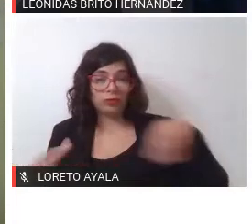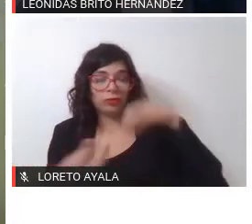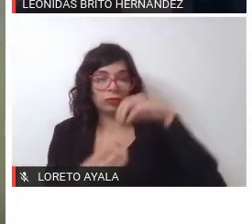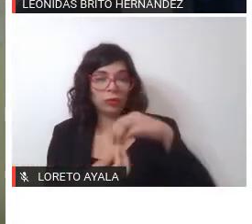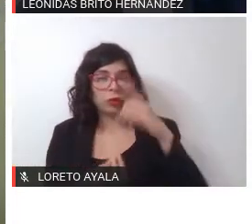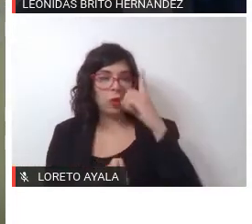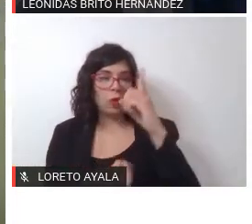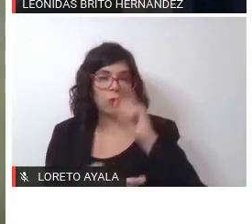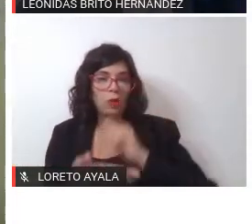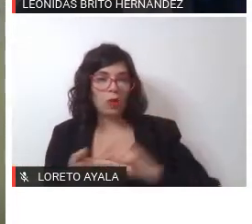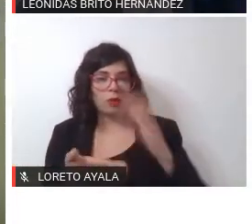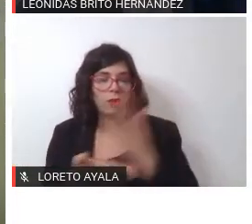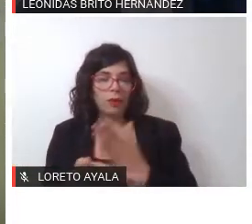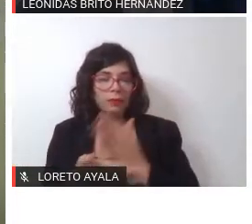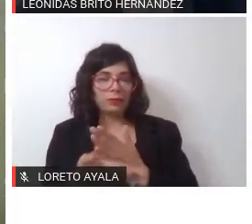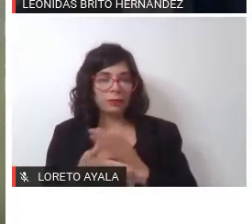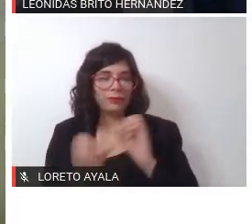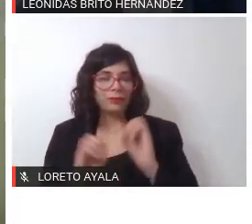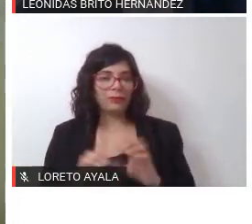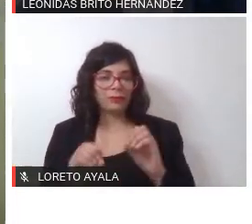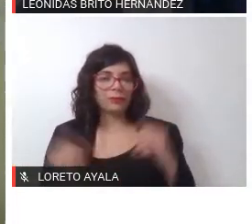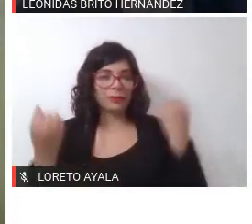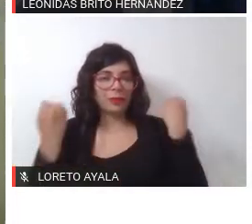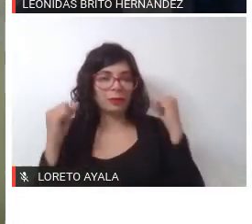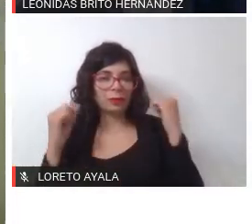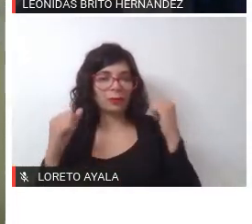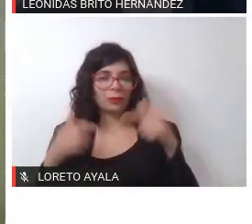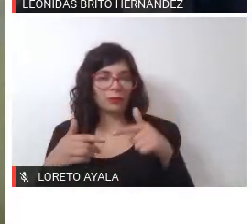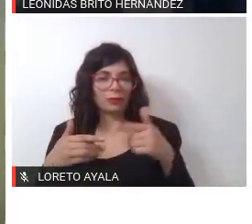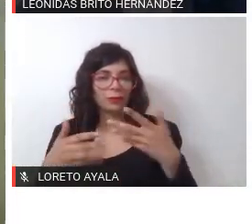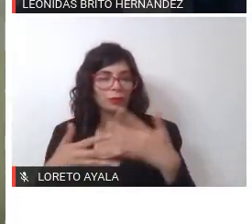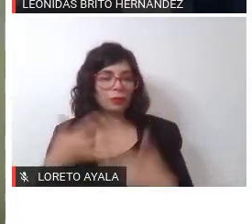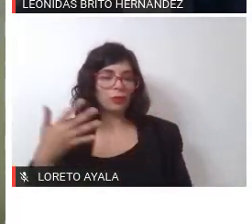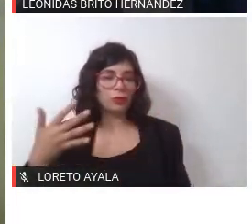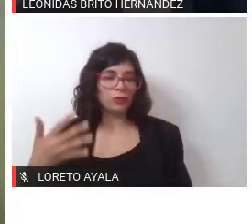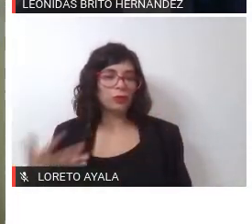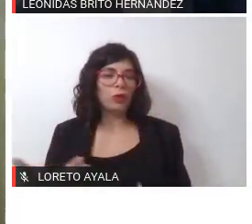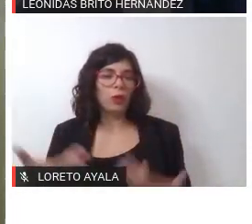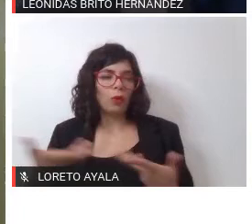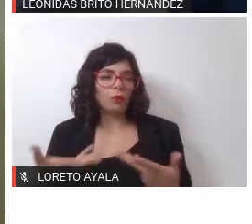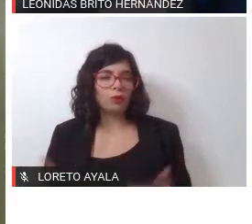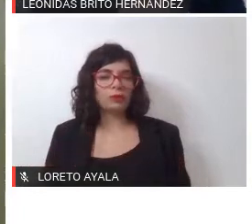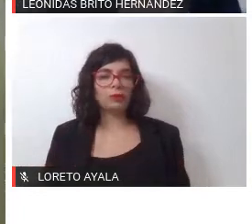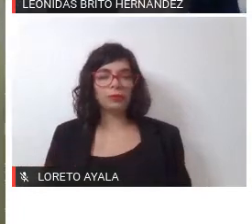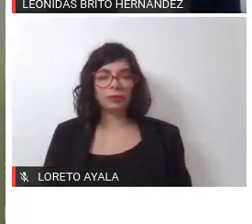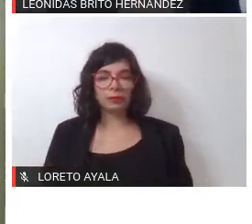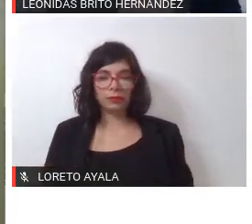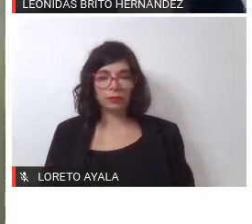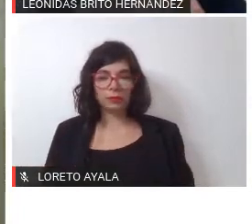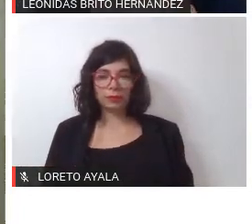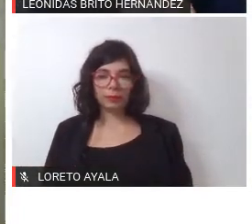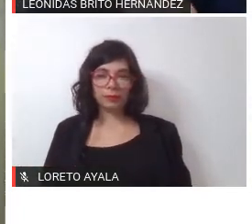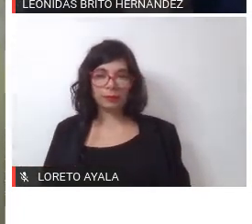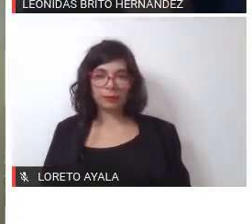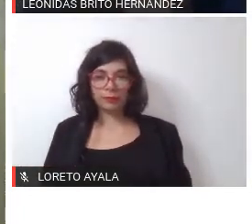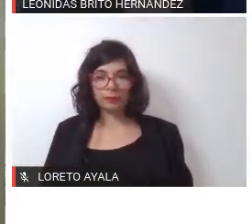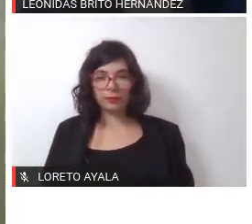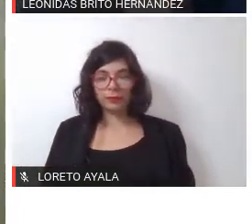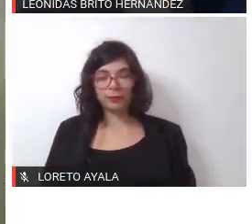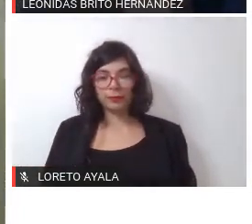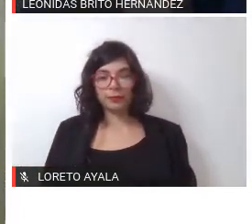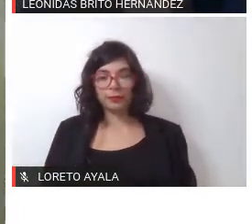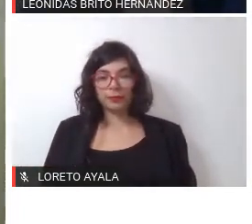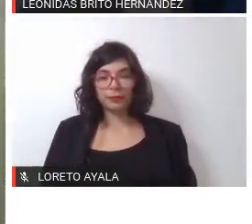física, hablando principalmente en un curso multigrado? Esta es la primera pregunta. Sí, un poco lo